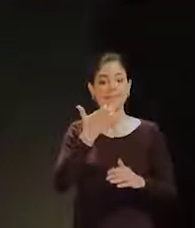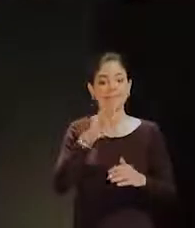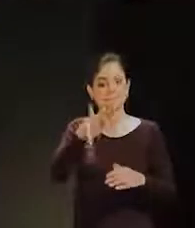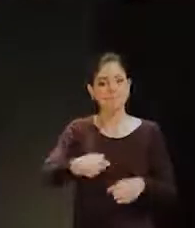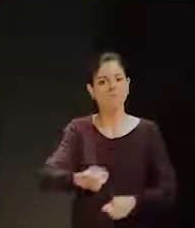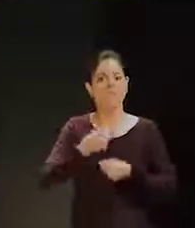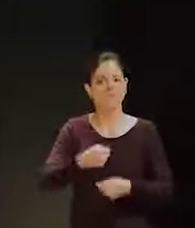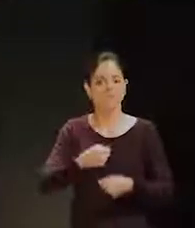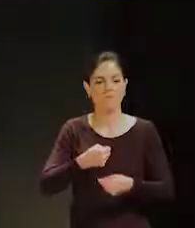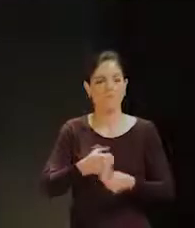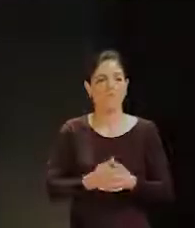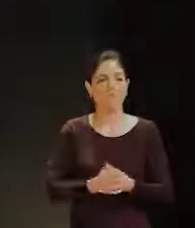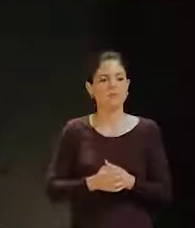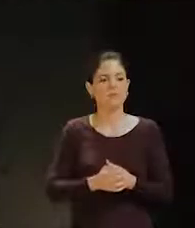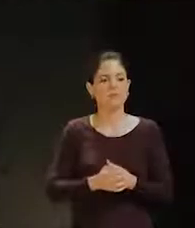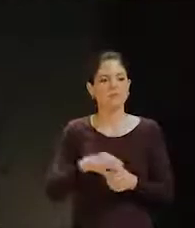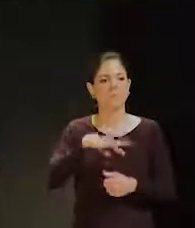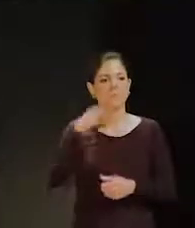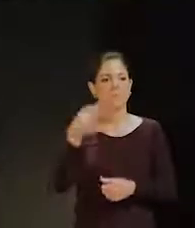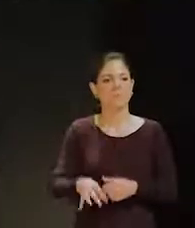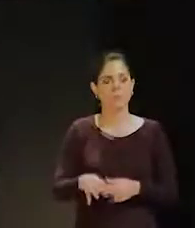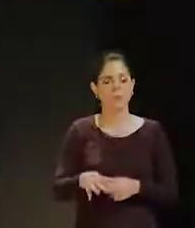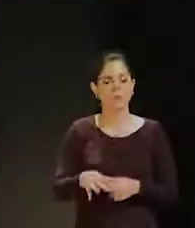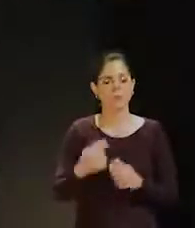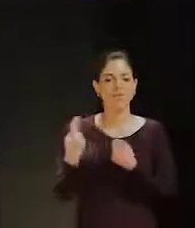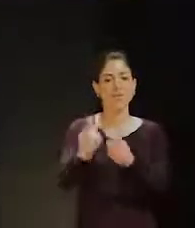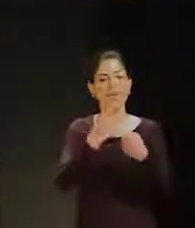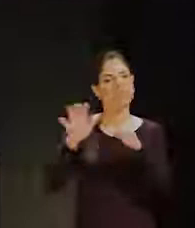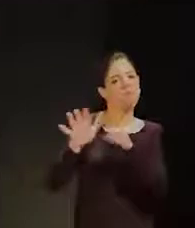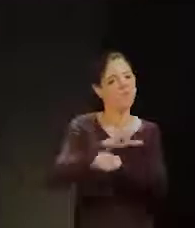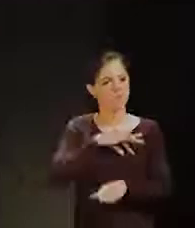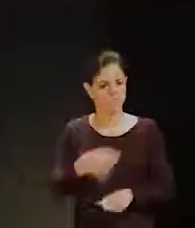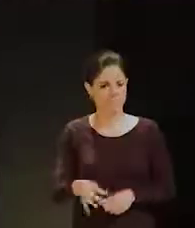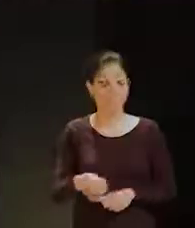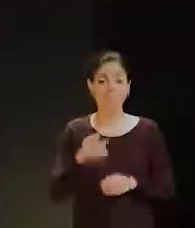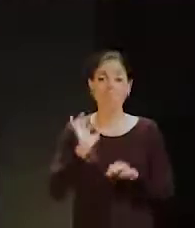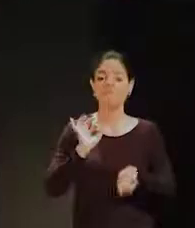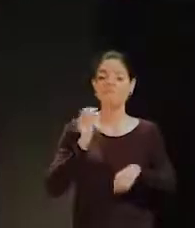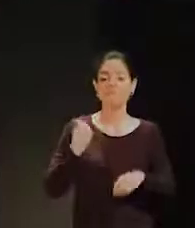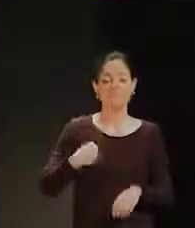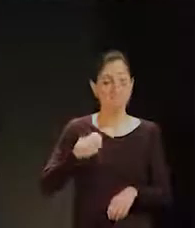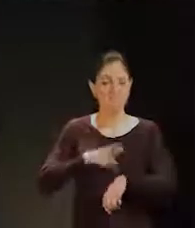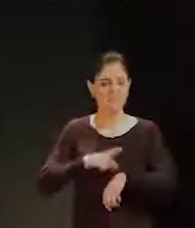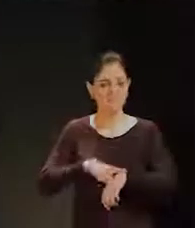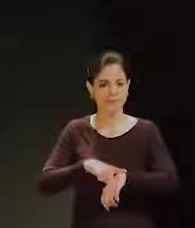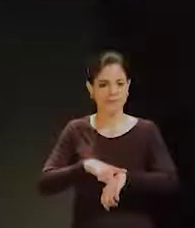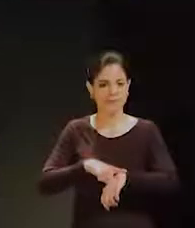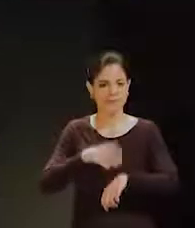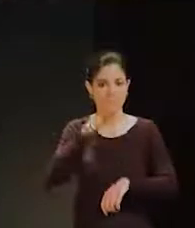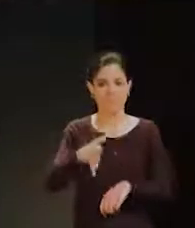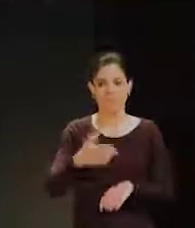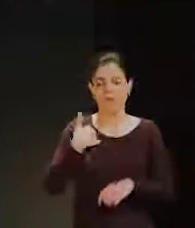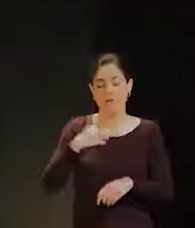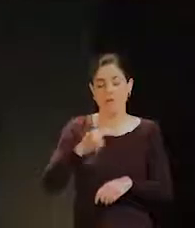fuerte de cubrir toda mi necesidad. En el mismo tiempo, por ejemplo, este año tengo